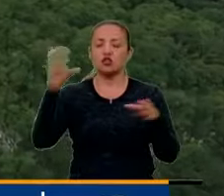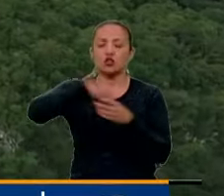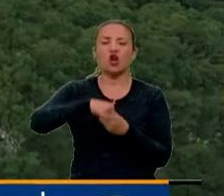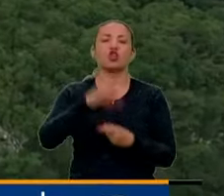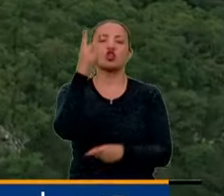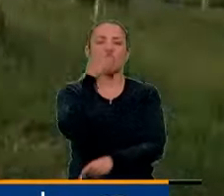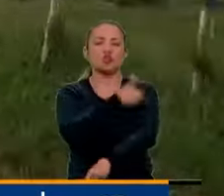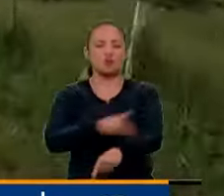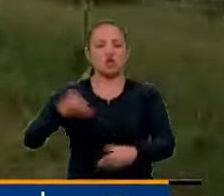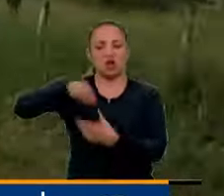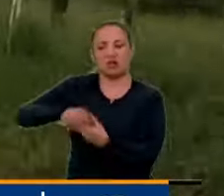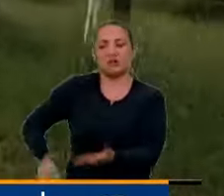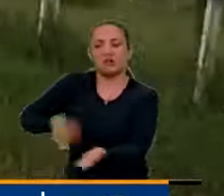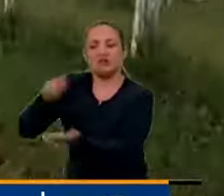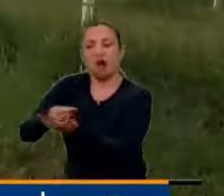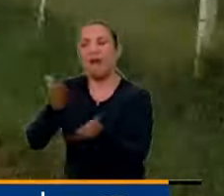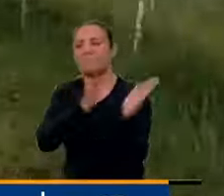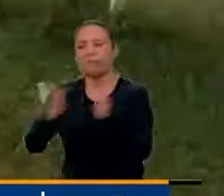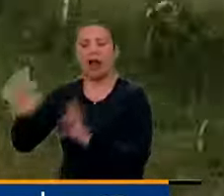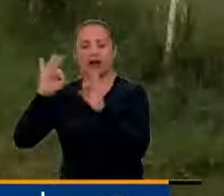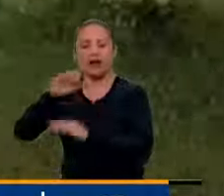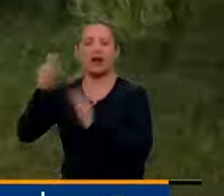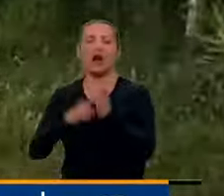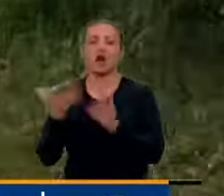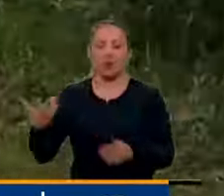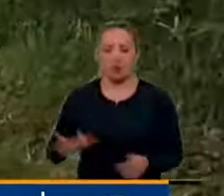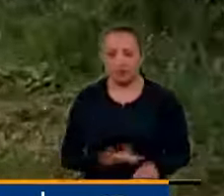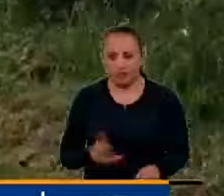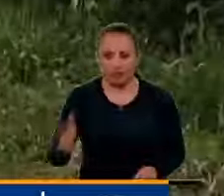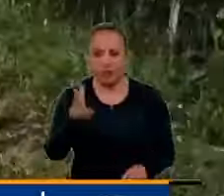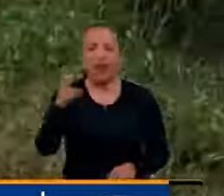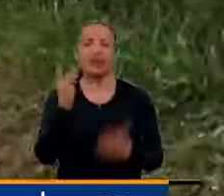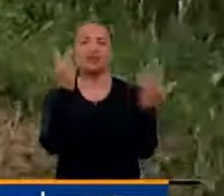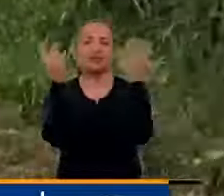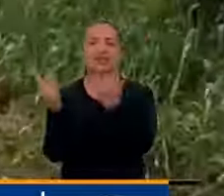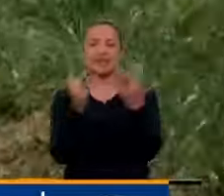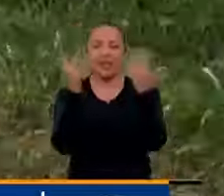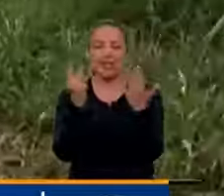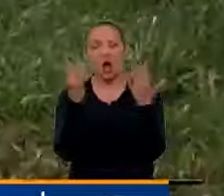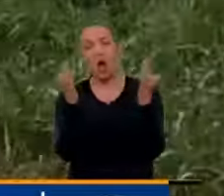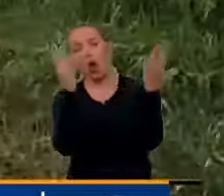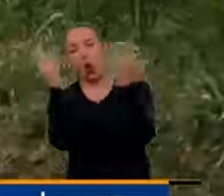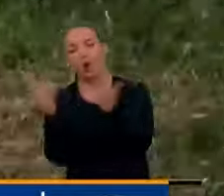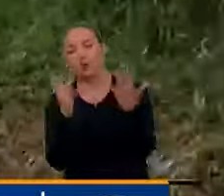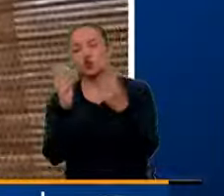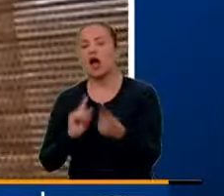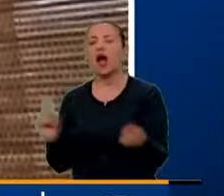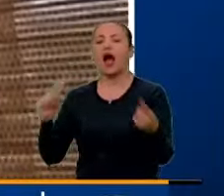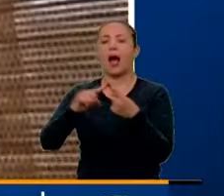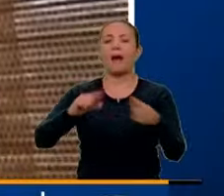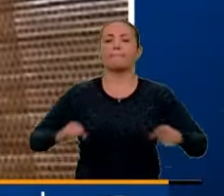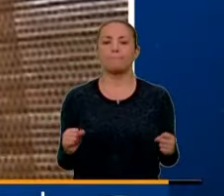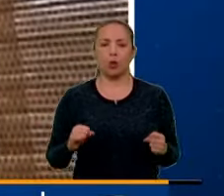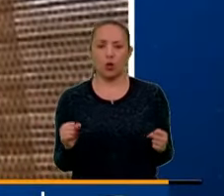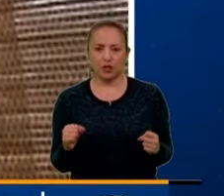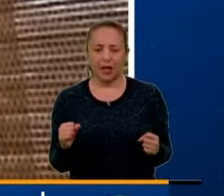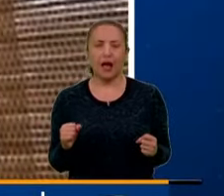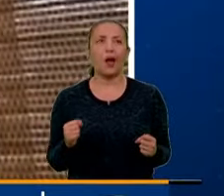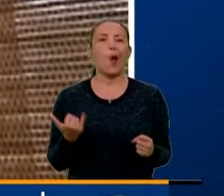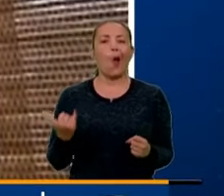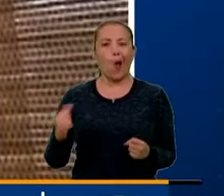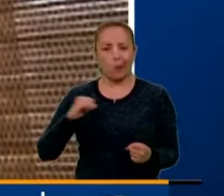pesos. Estamos por vía terrestre a 7 horas, 8 horas hasta Bogotá.